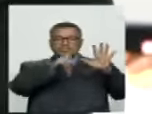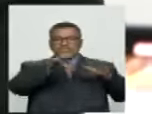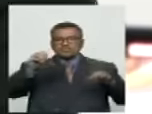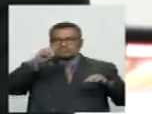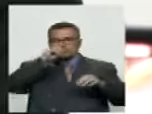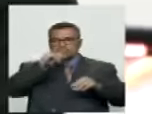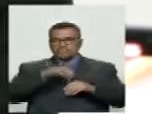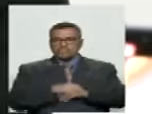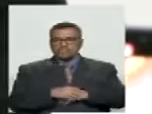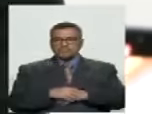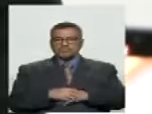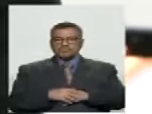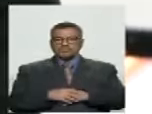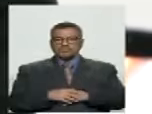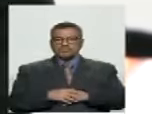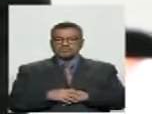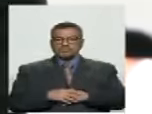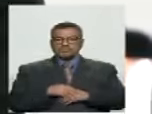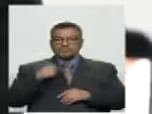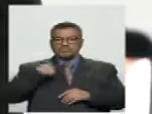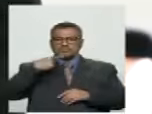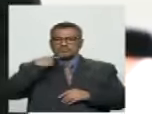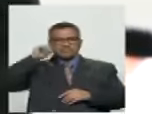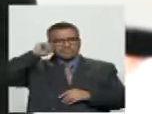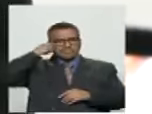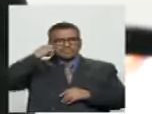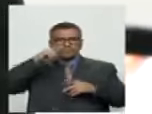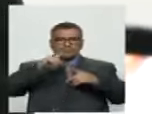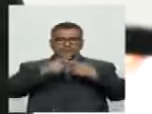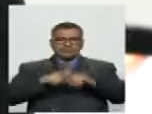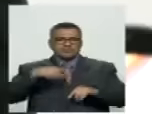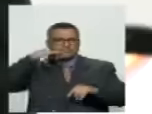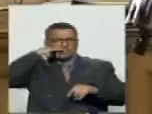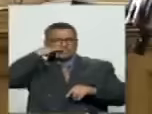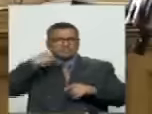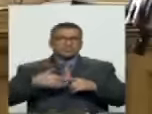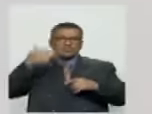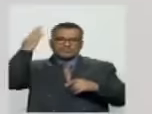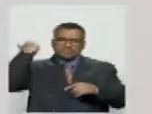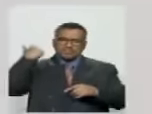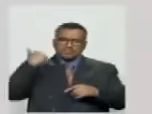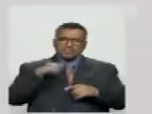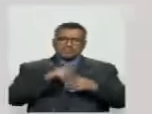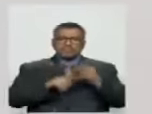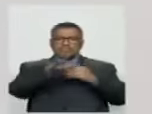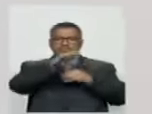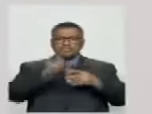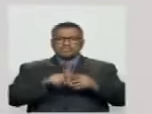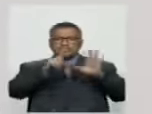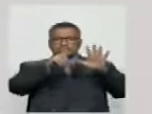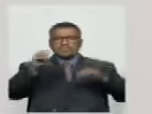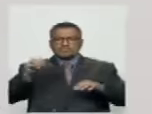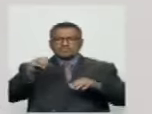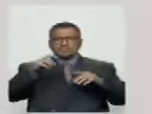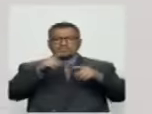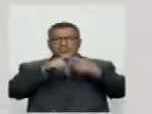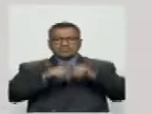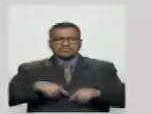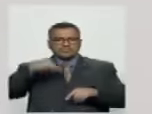años. Yo no me acuerdo de mi número de teléfono, antes recordaba 50, 60 teléfonos.